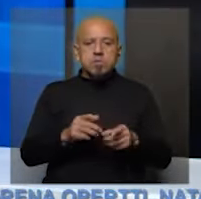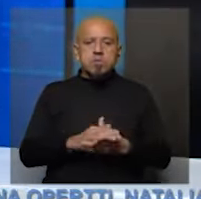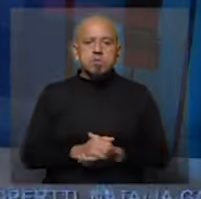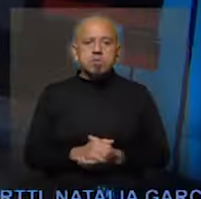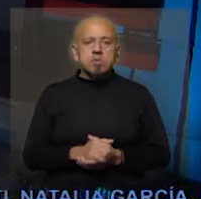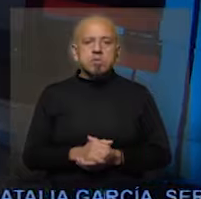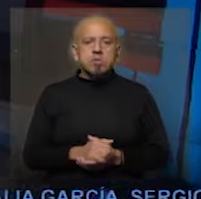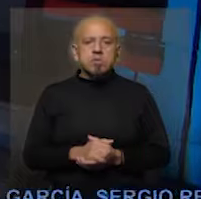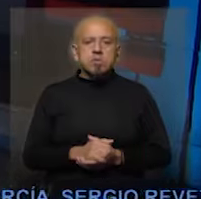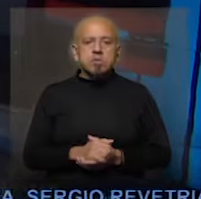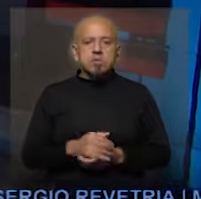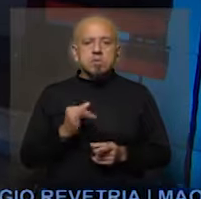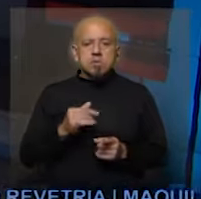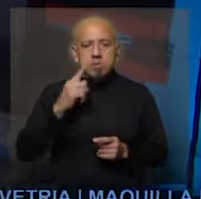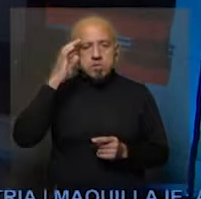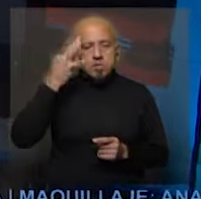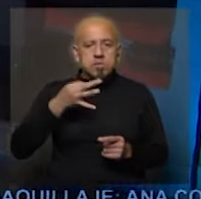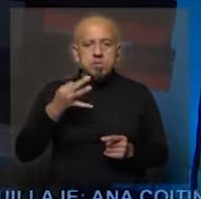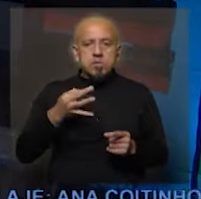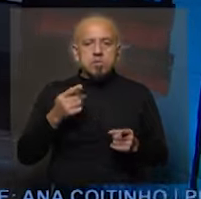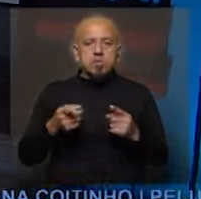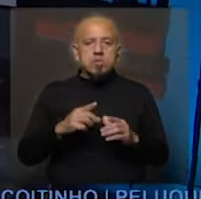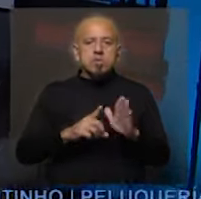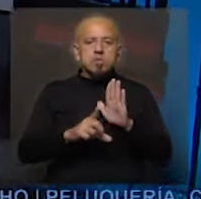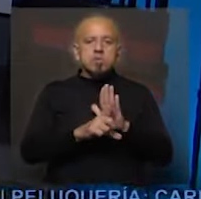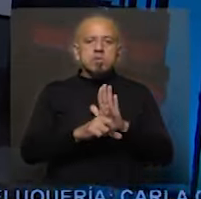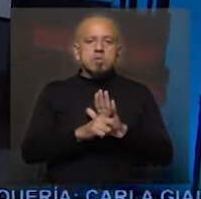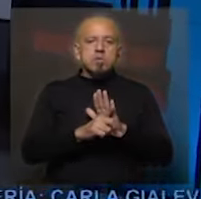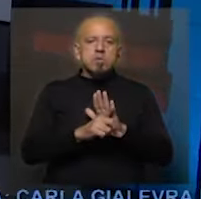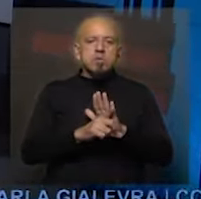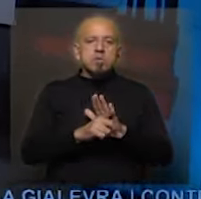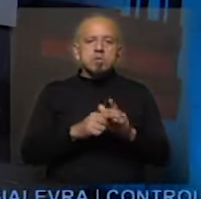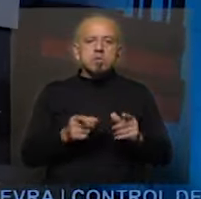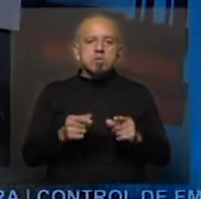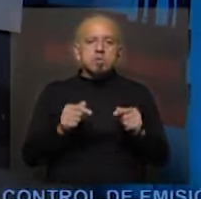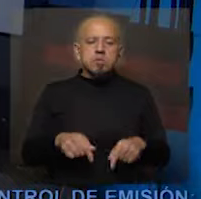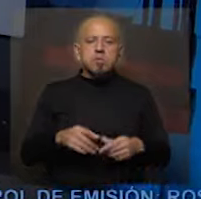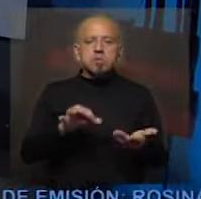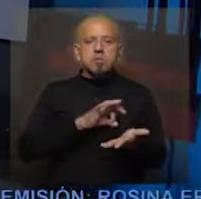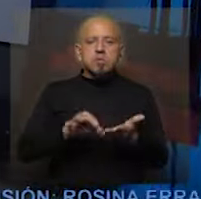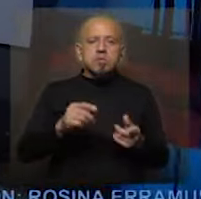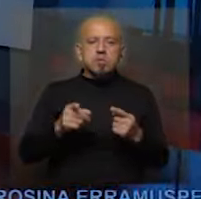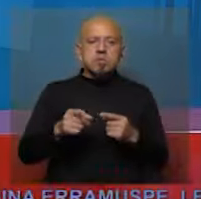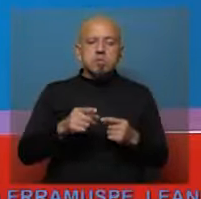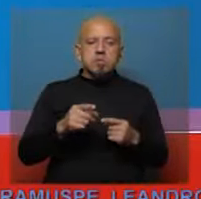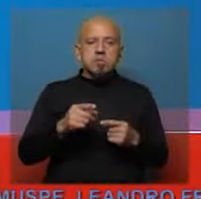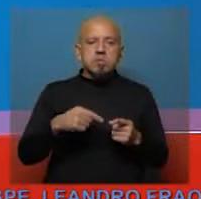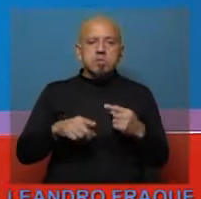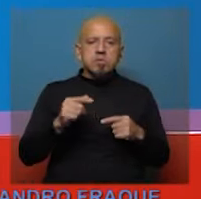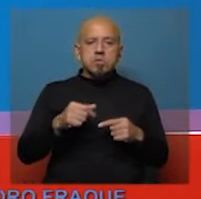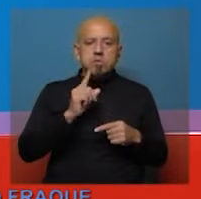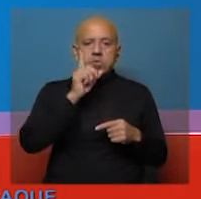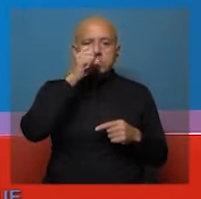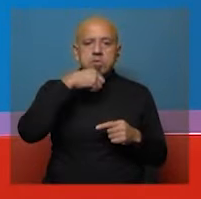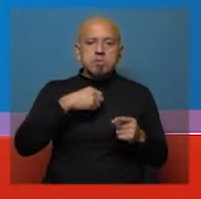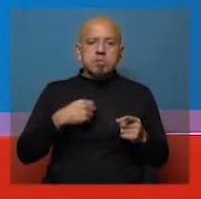sí y en realidad también me parece que la ley lo que trajo fue en estos servicios del interior Yo sé que Mon hay más